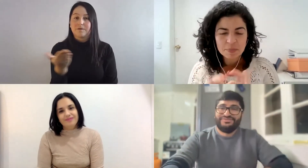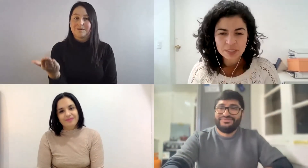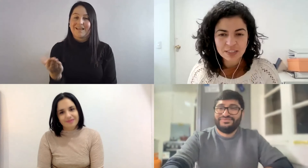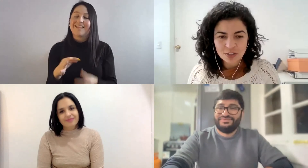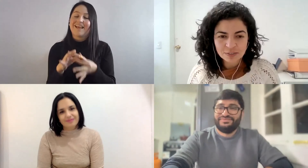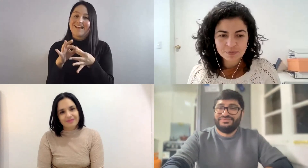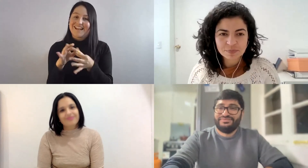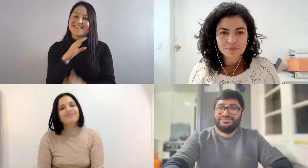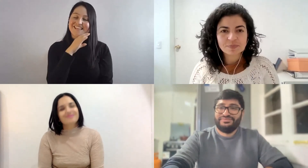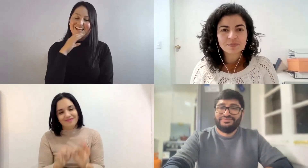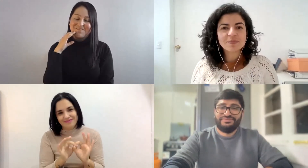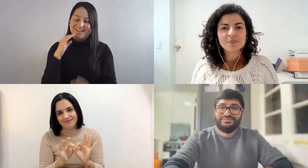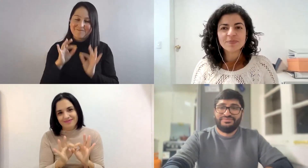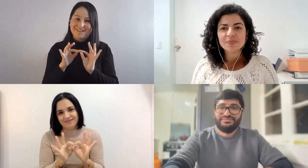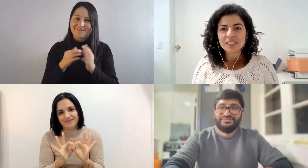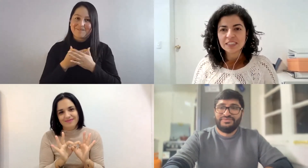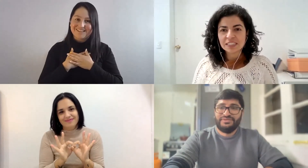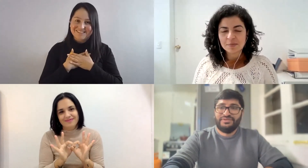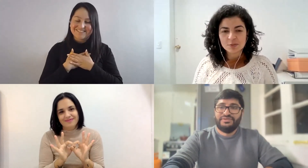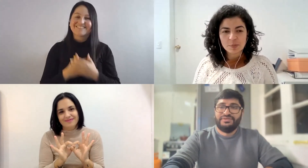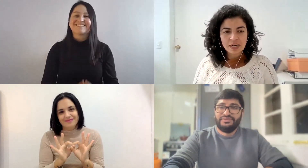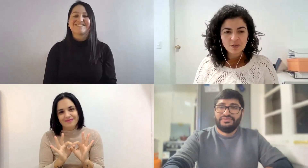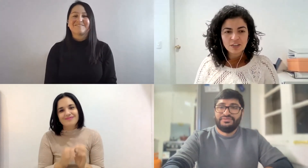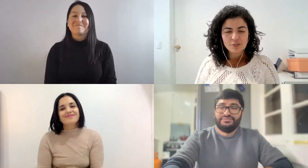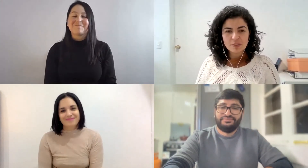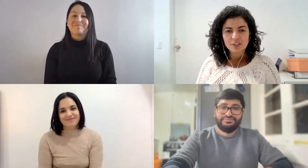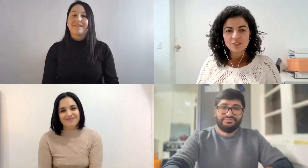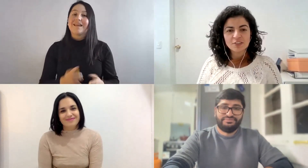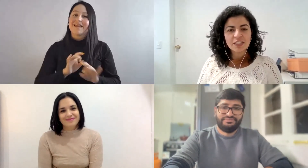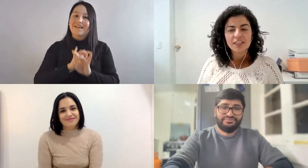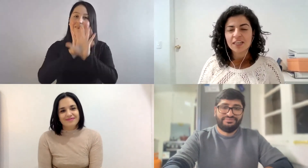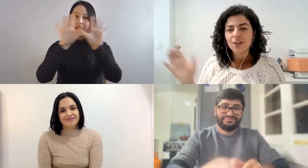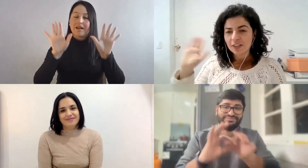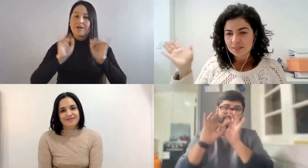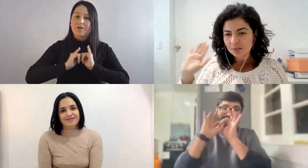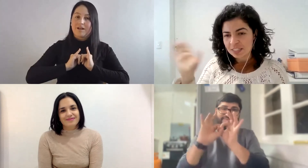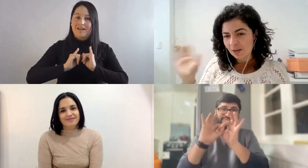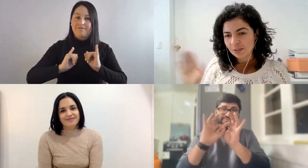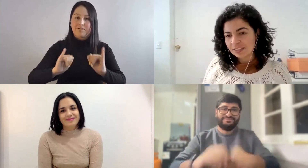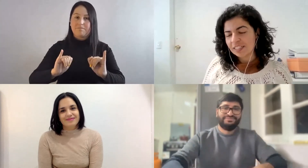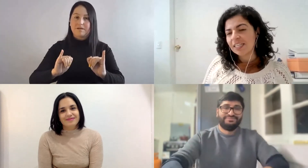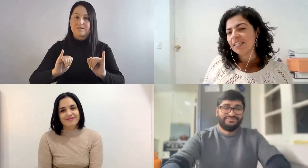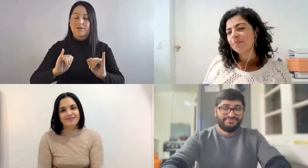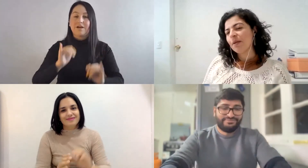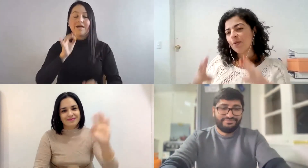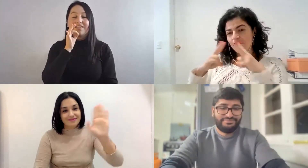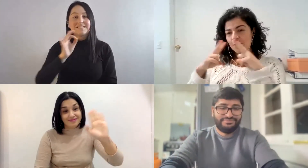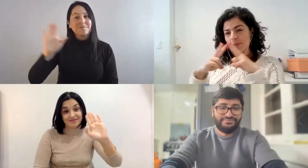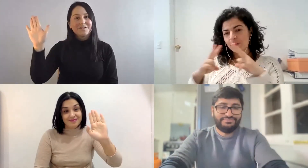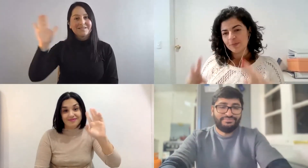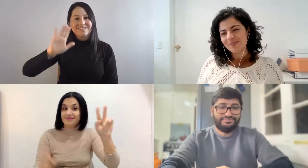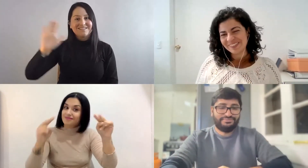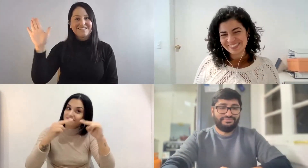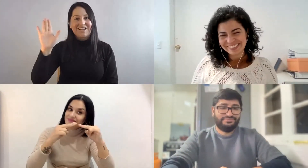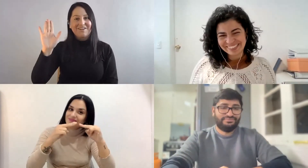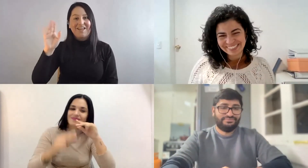por la interpretación. Y si estamos súper claros con la información, entonces nos decimos chao y esperamos vernos